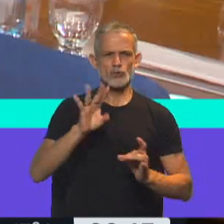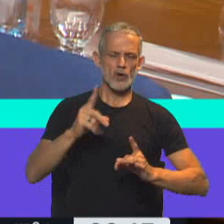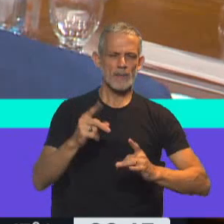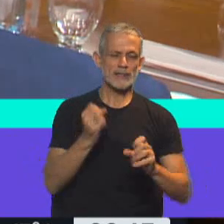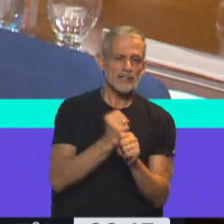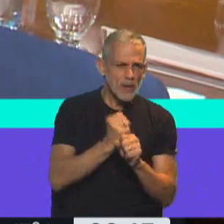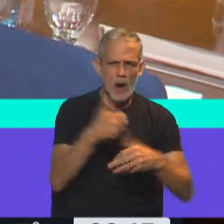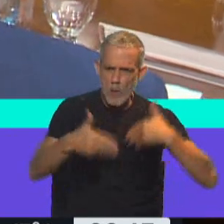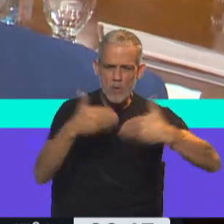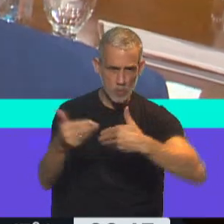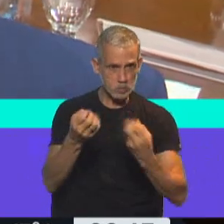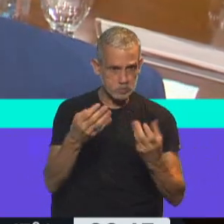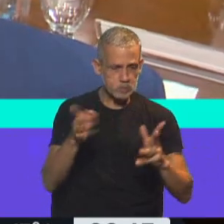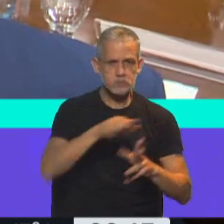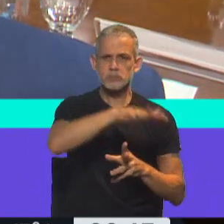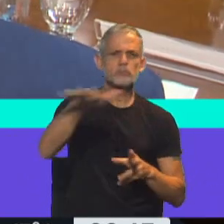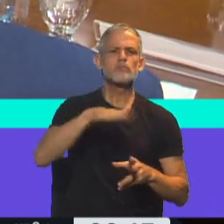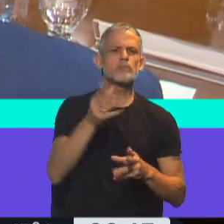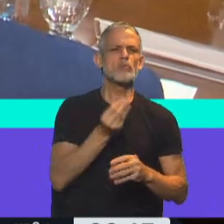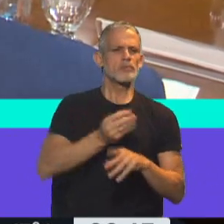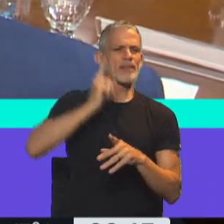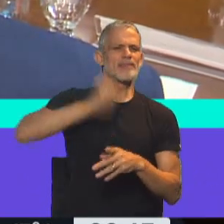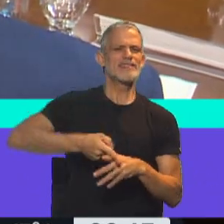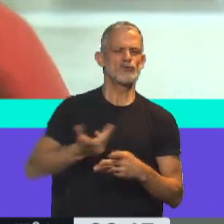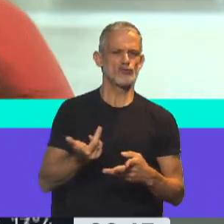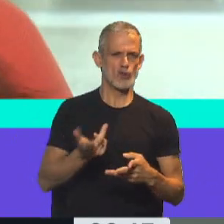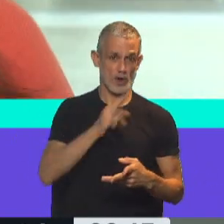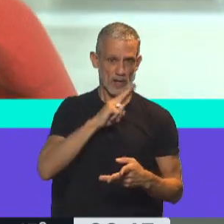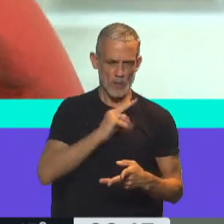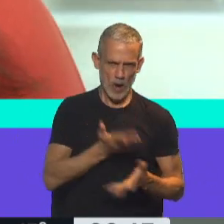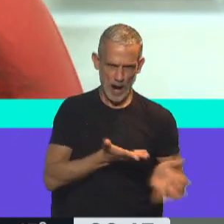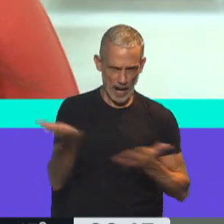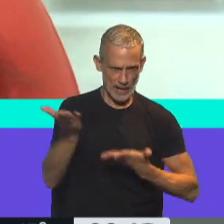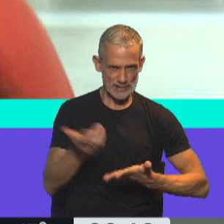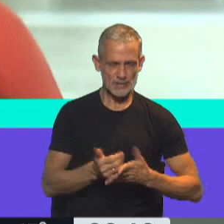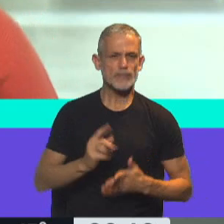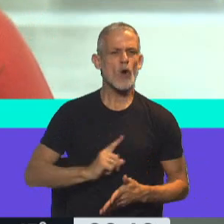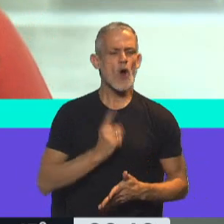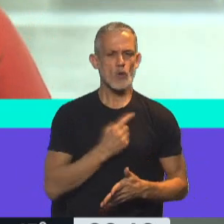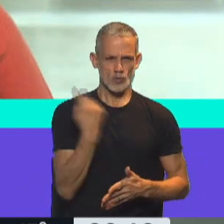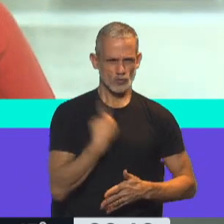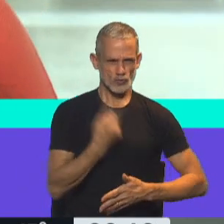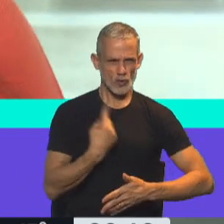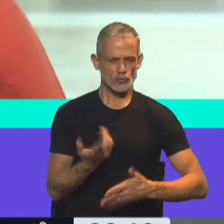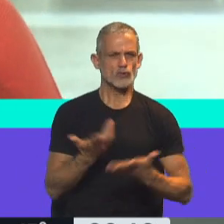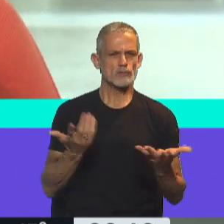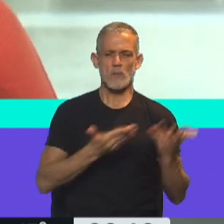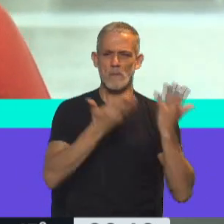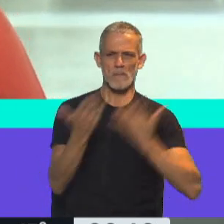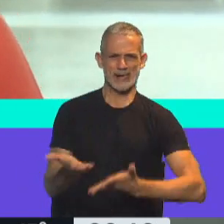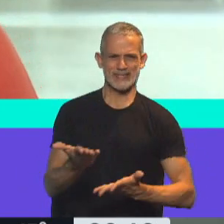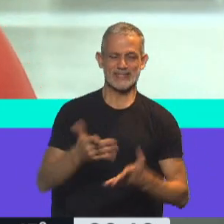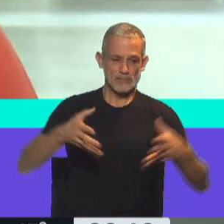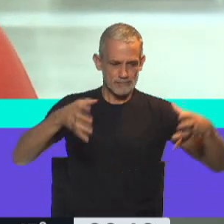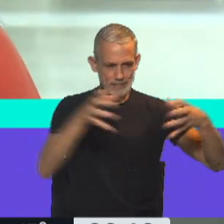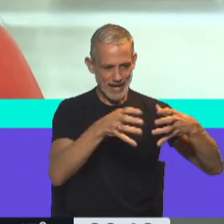hacer en cada uno de los lugares, que pueda tomar decisiones. Y estamos muy orgullosos de presentar a todo